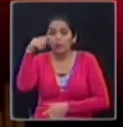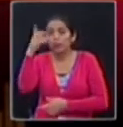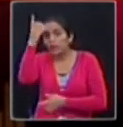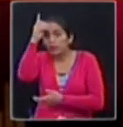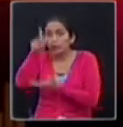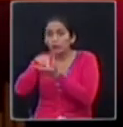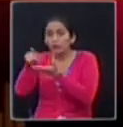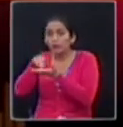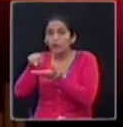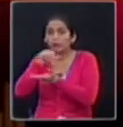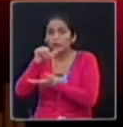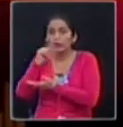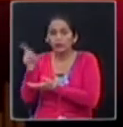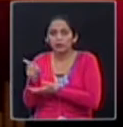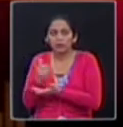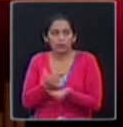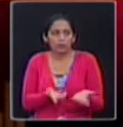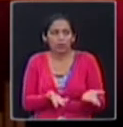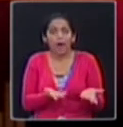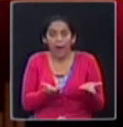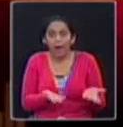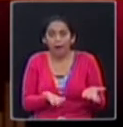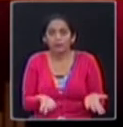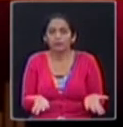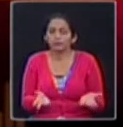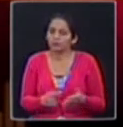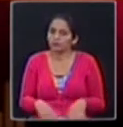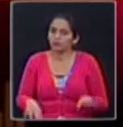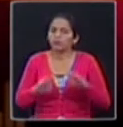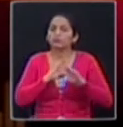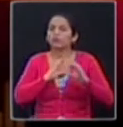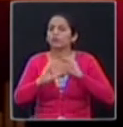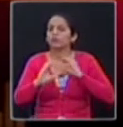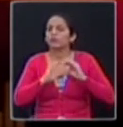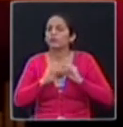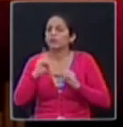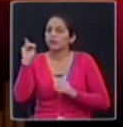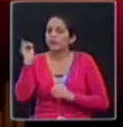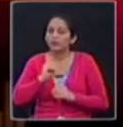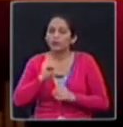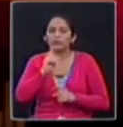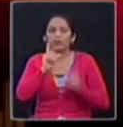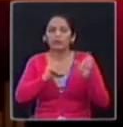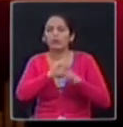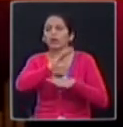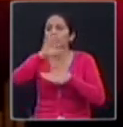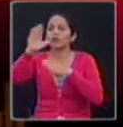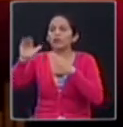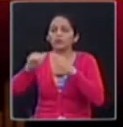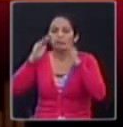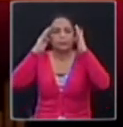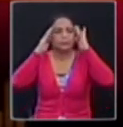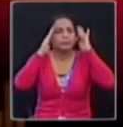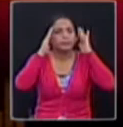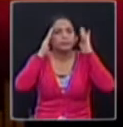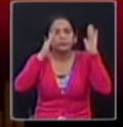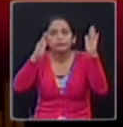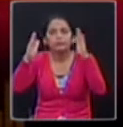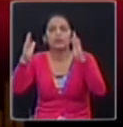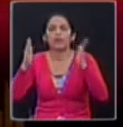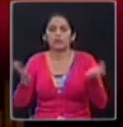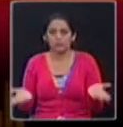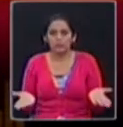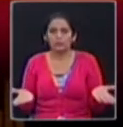de derechos, y entonces hay que discutir el tema de ir trabajando en bien de un país, pero hay que pasar entonces